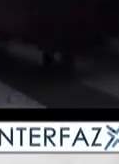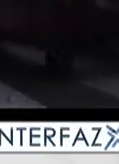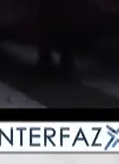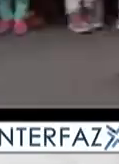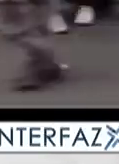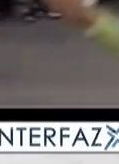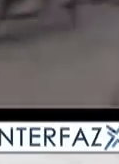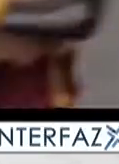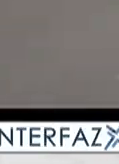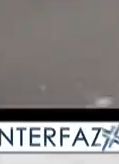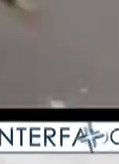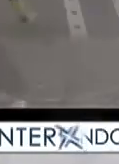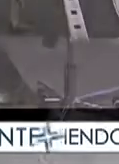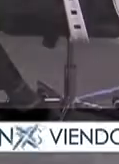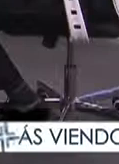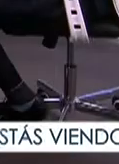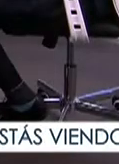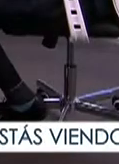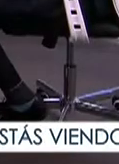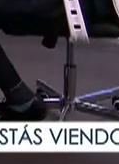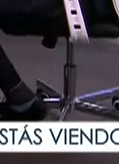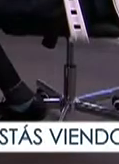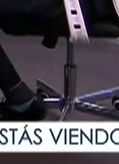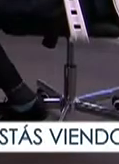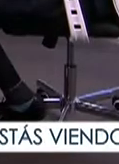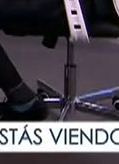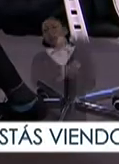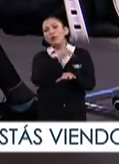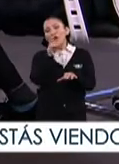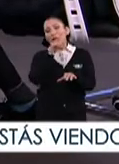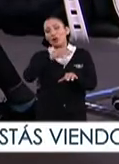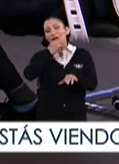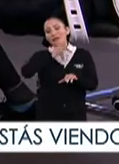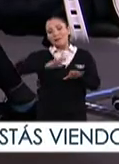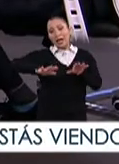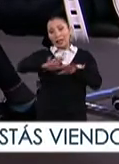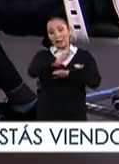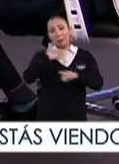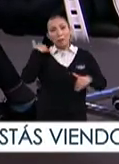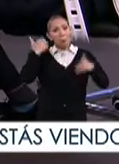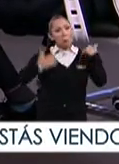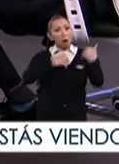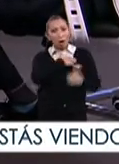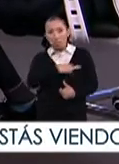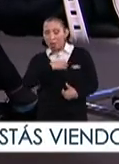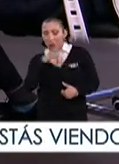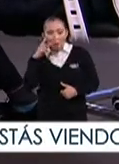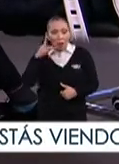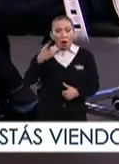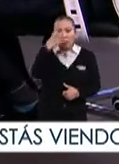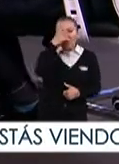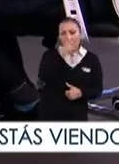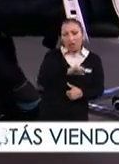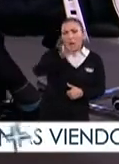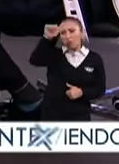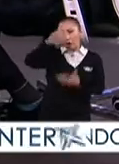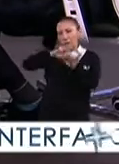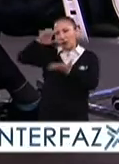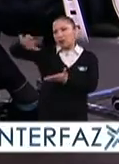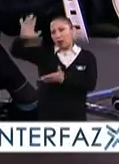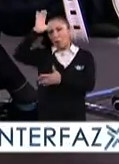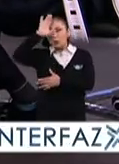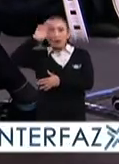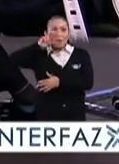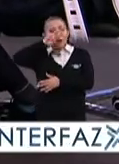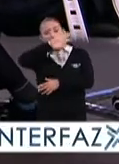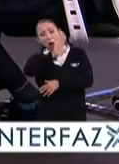true. Bueno, él dice que lo que más le ha llamado la atención es que es una celebración muy alegre, que no es triste como la mayoría de las